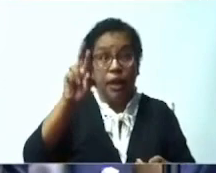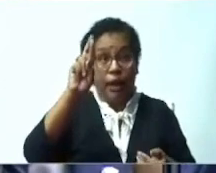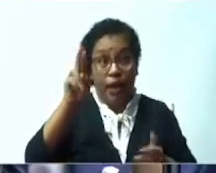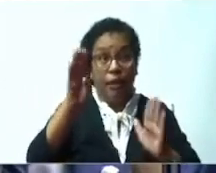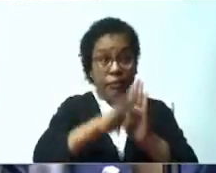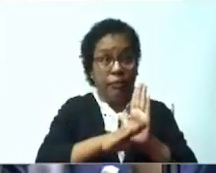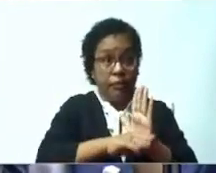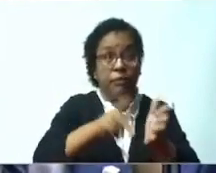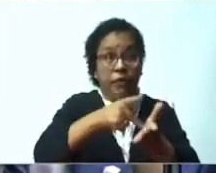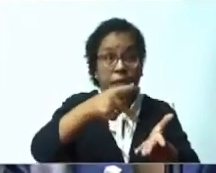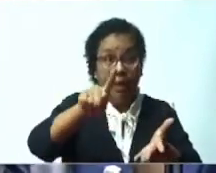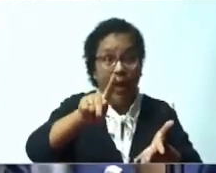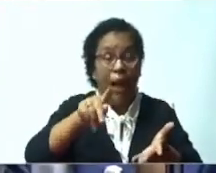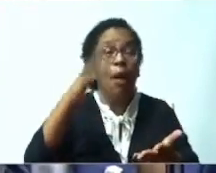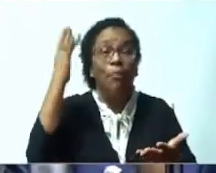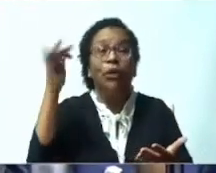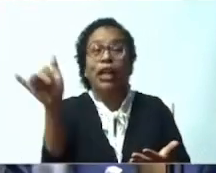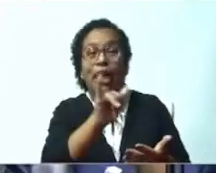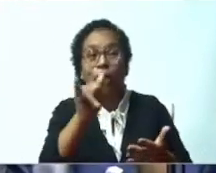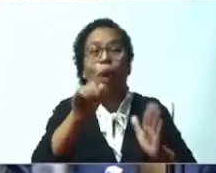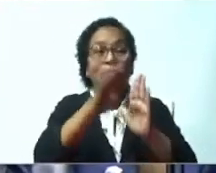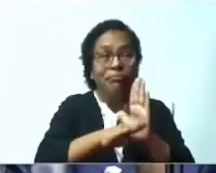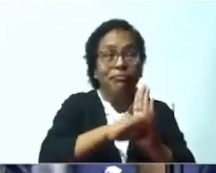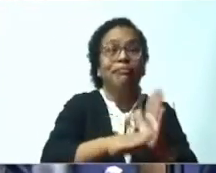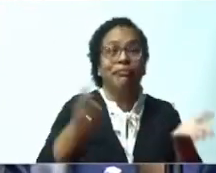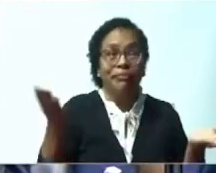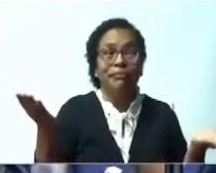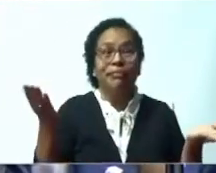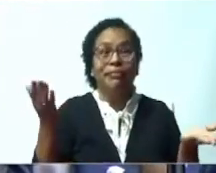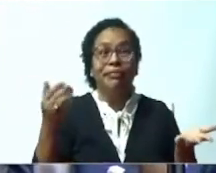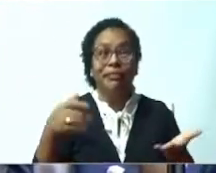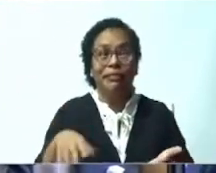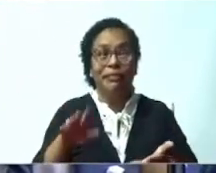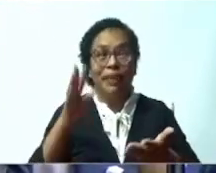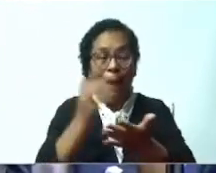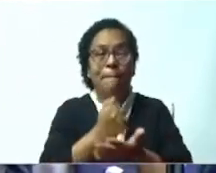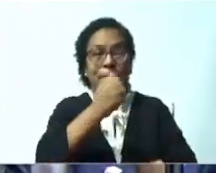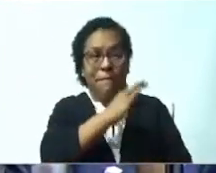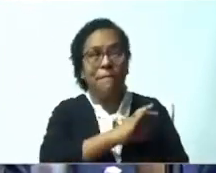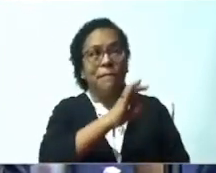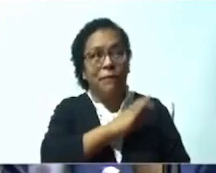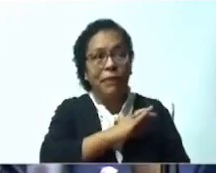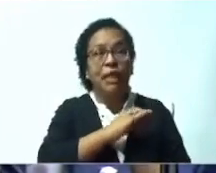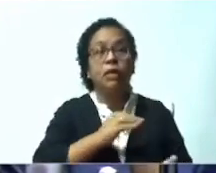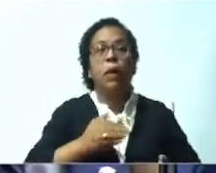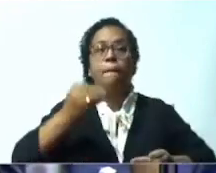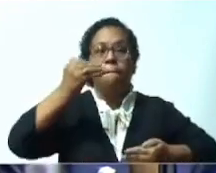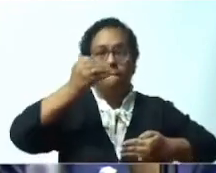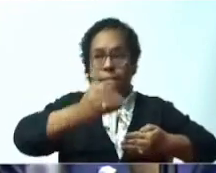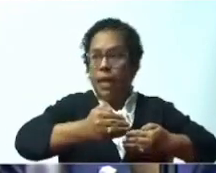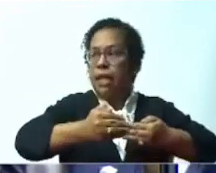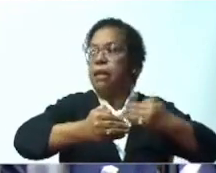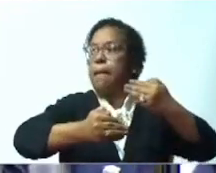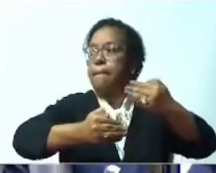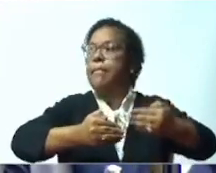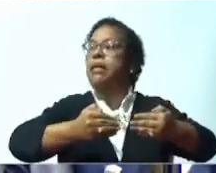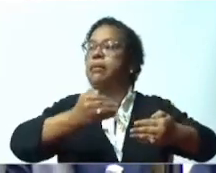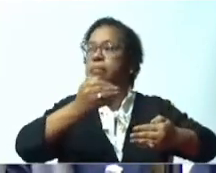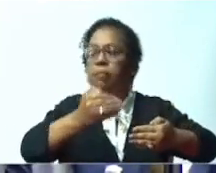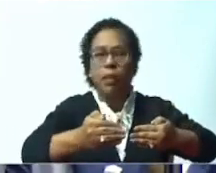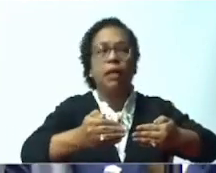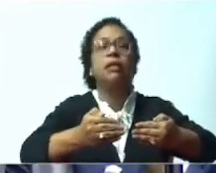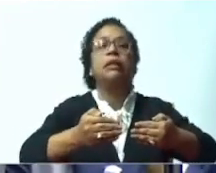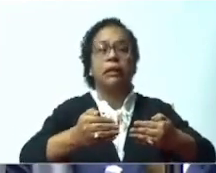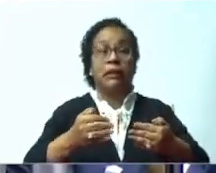porque disminuye los beneficios. Y eso es paso por paso. Le decía, si verifican cada uno de los artículos,